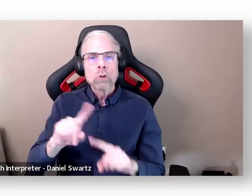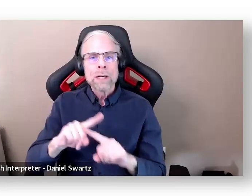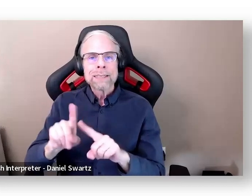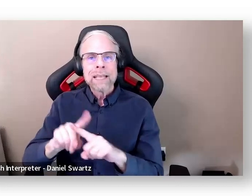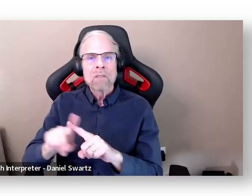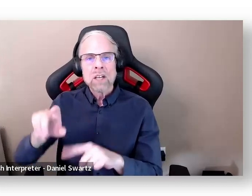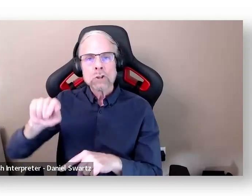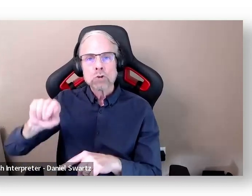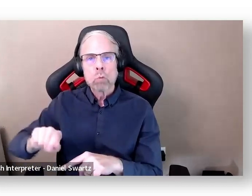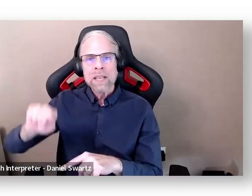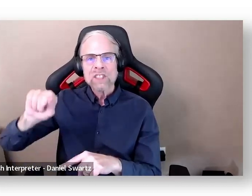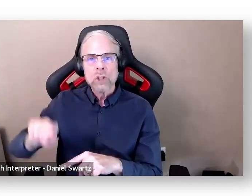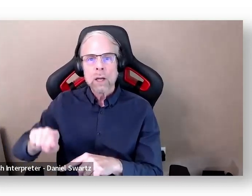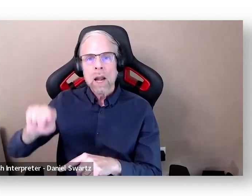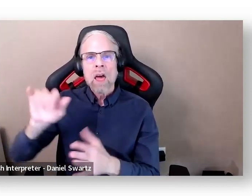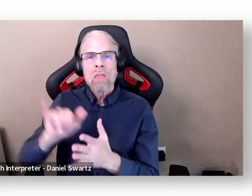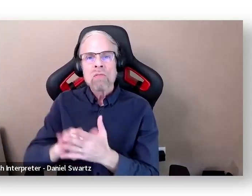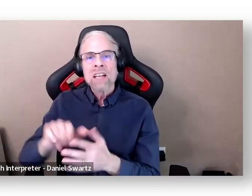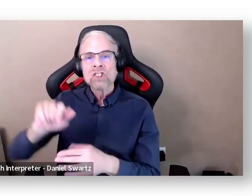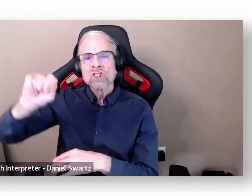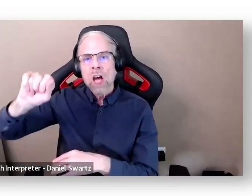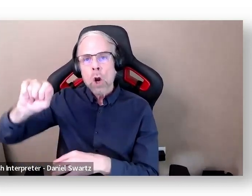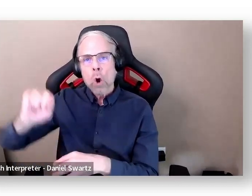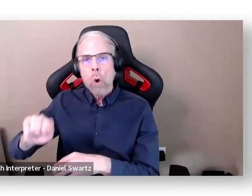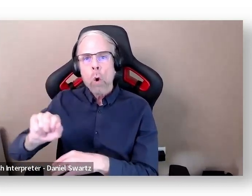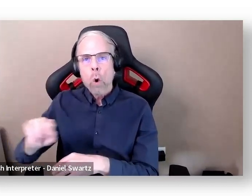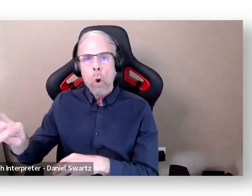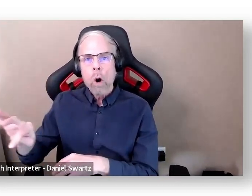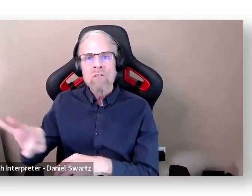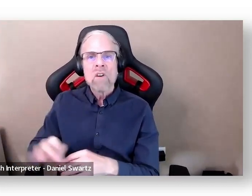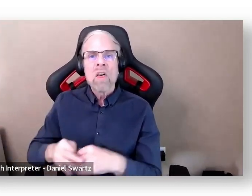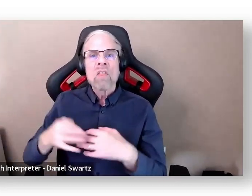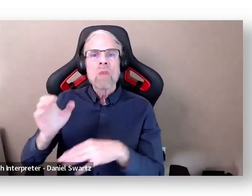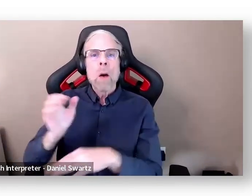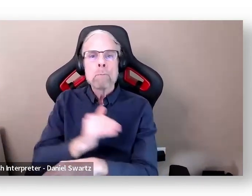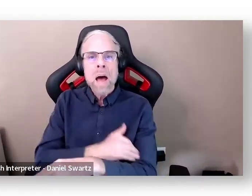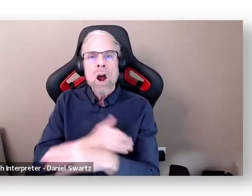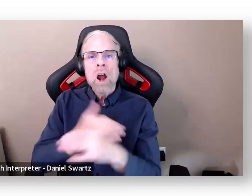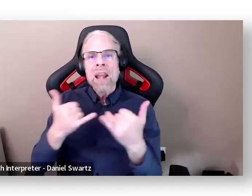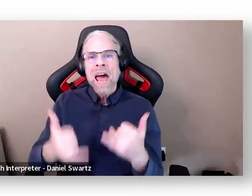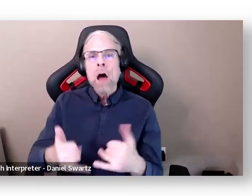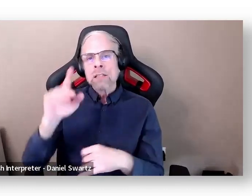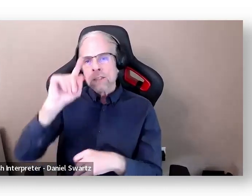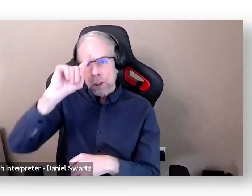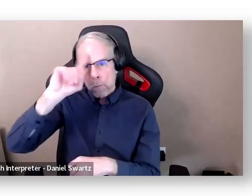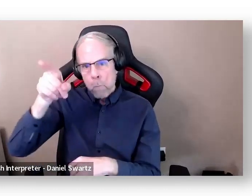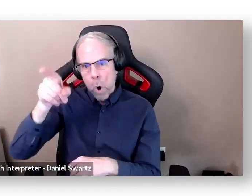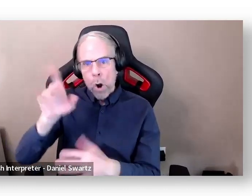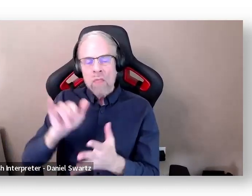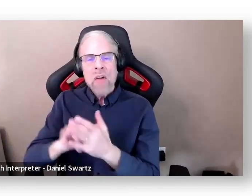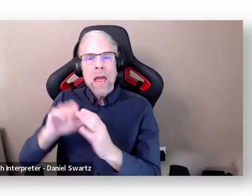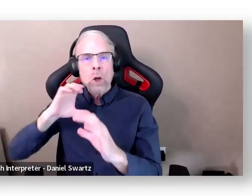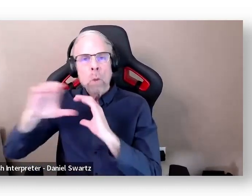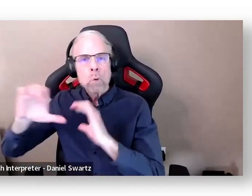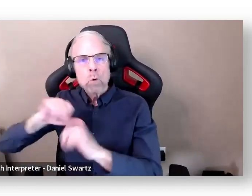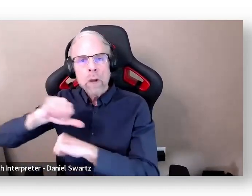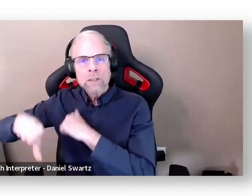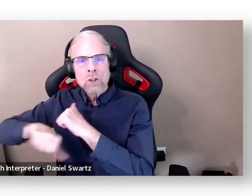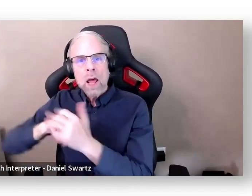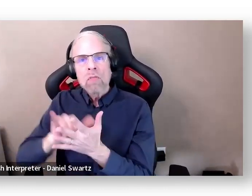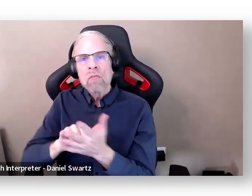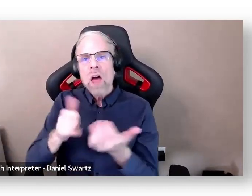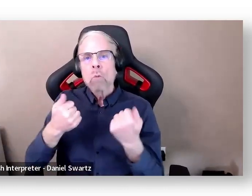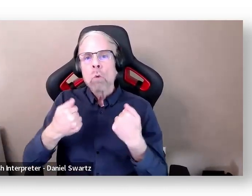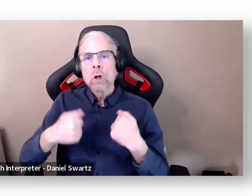estos aparatos de equipo que estamos cambiando. Entonces, ahora están